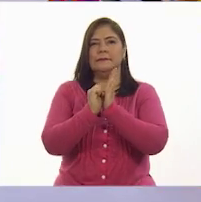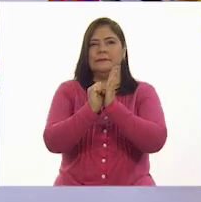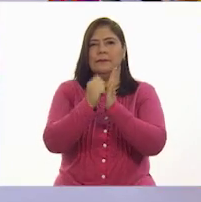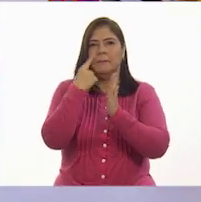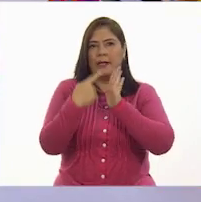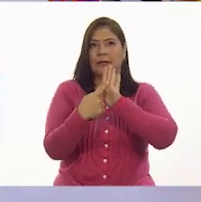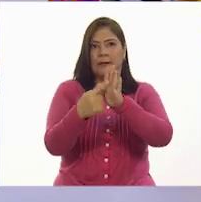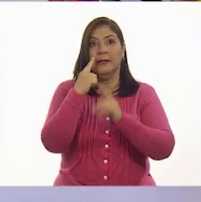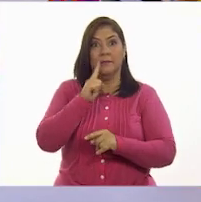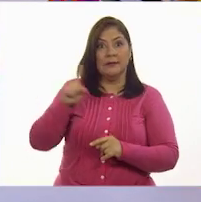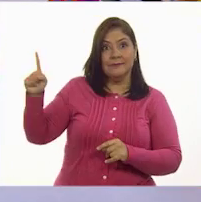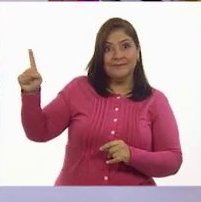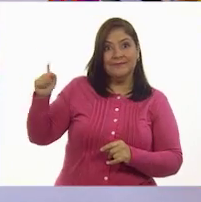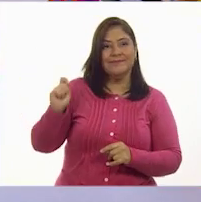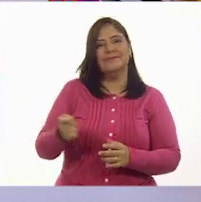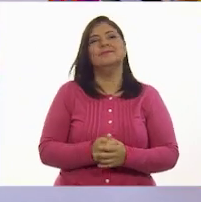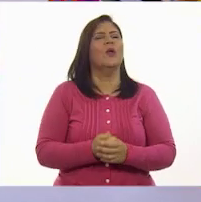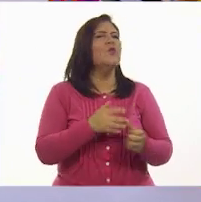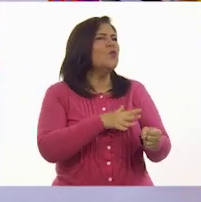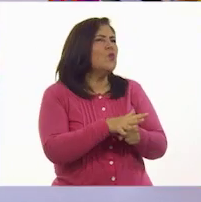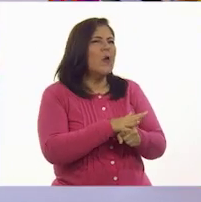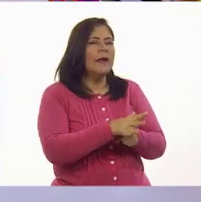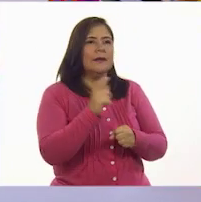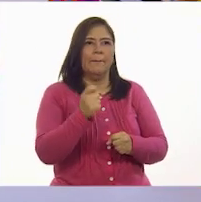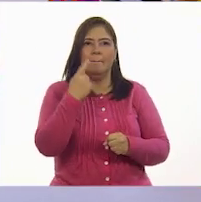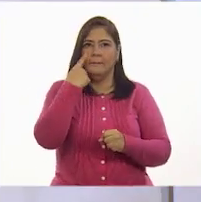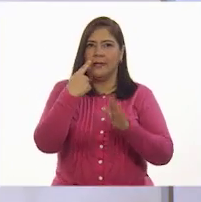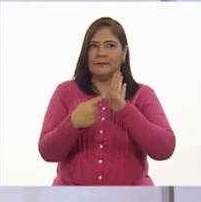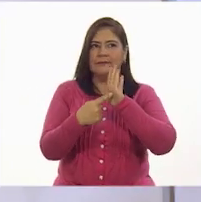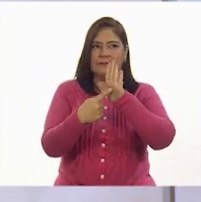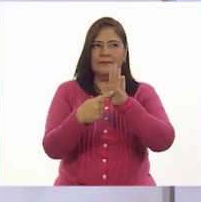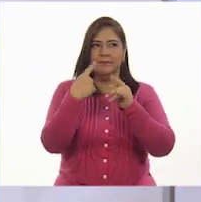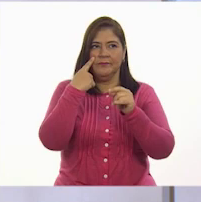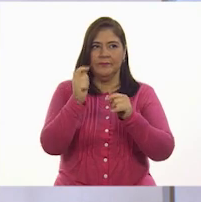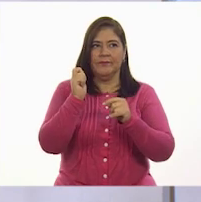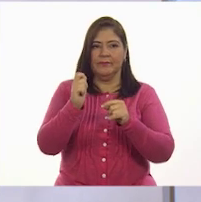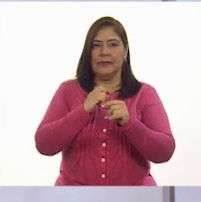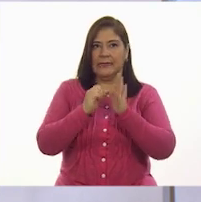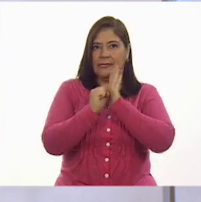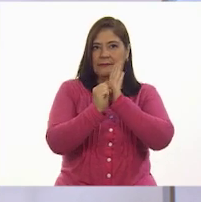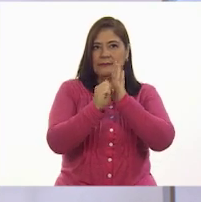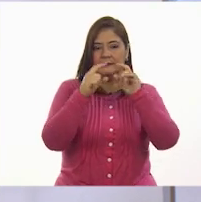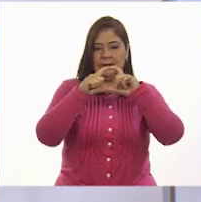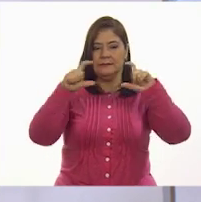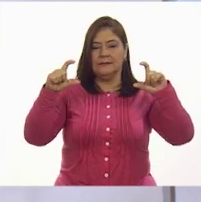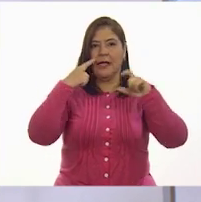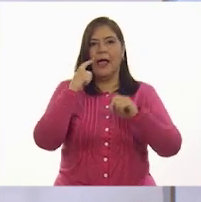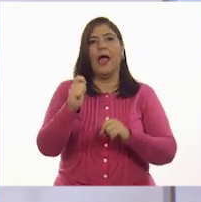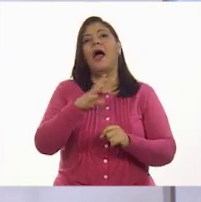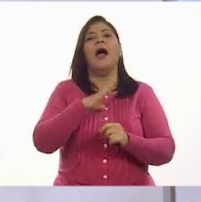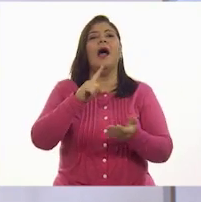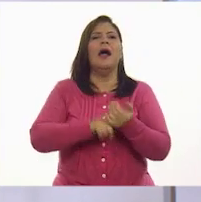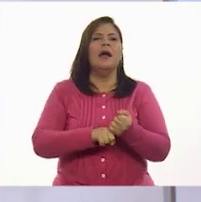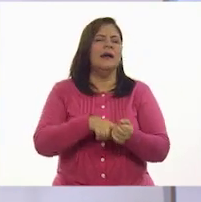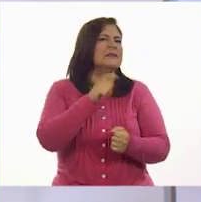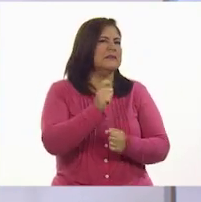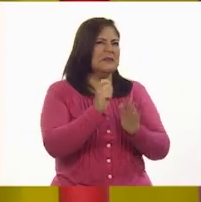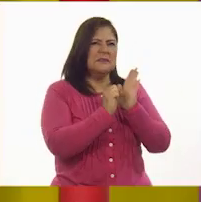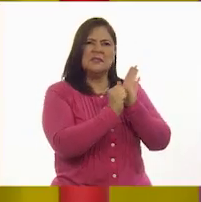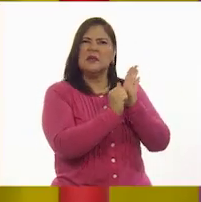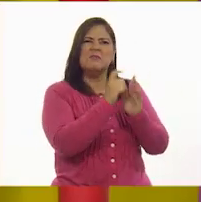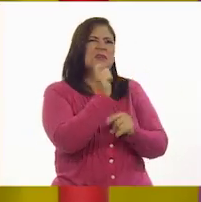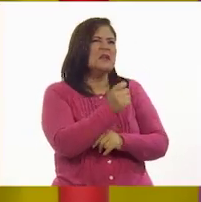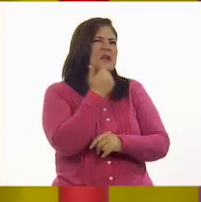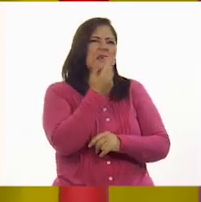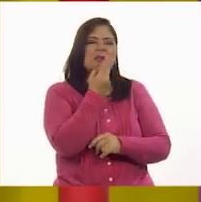son? Mira, aquí tenemos estas tarjetitas que vamos a ocupar el día de hoy. ¿Y qué significan esos